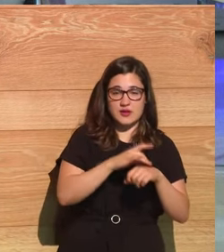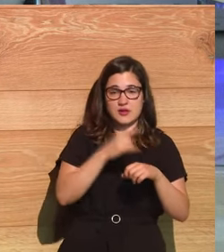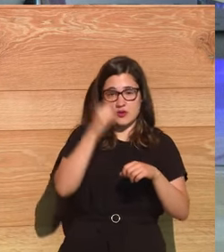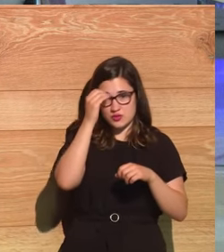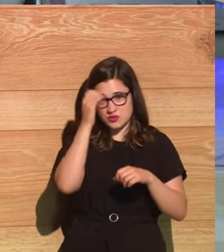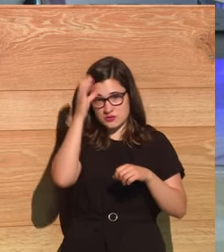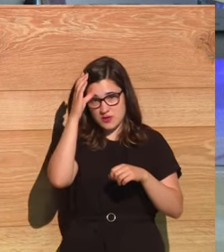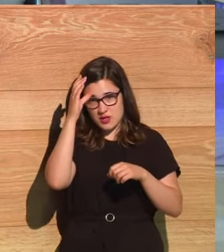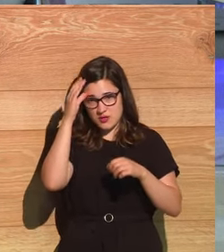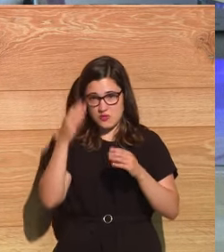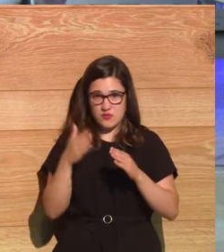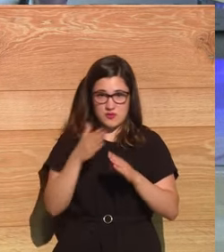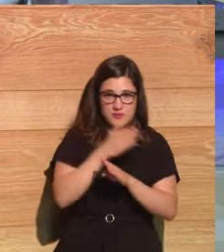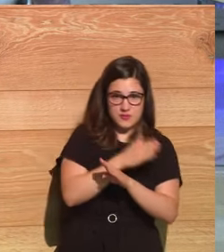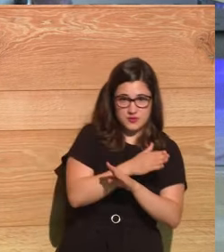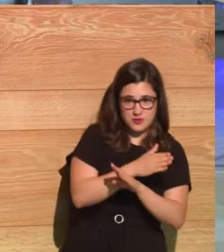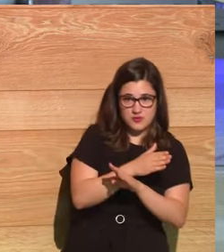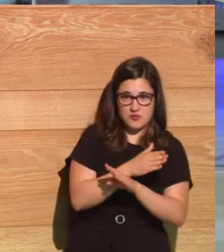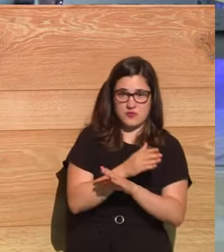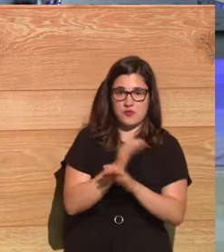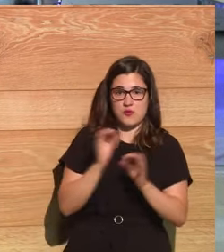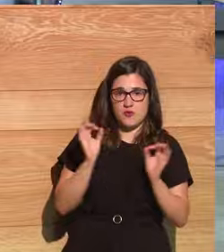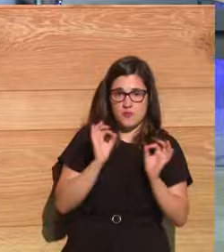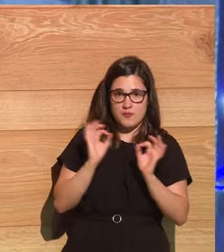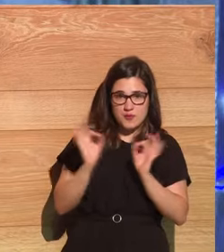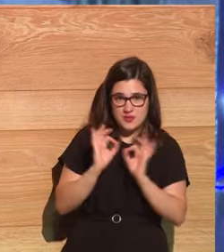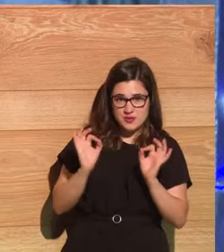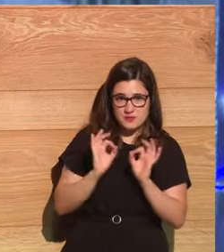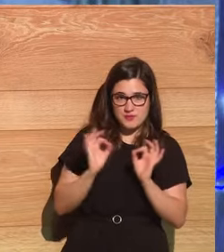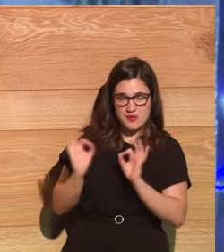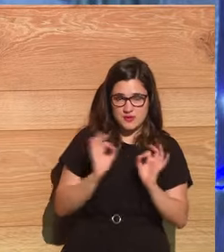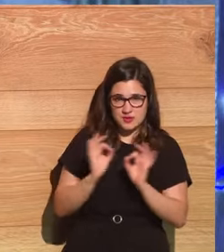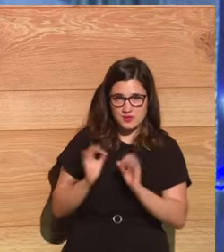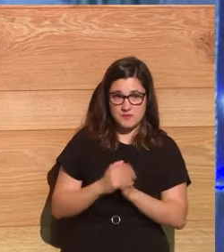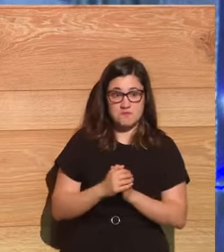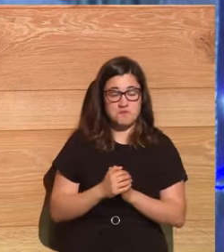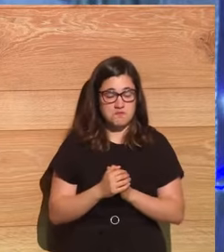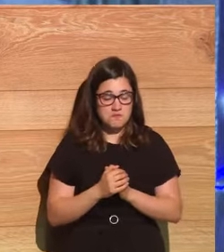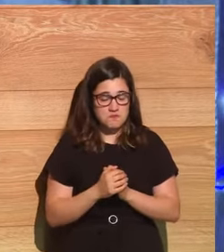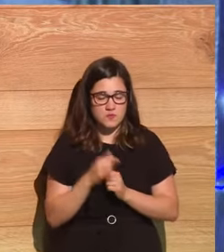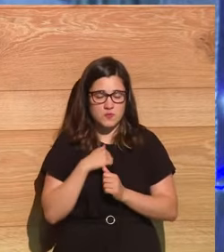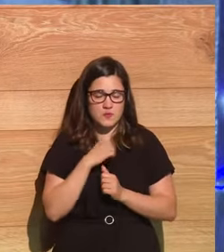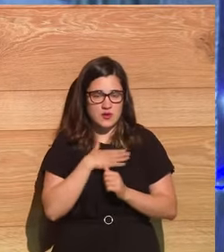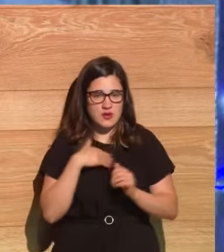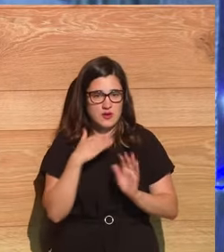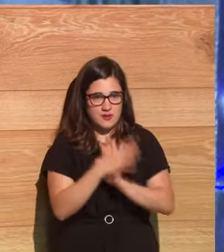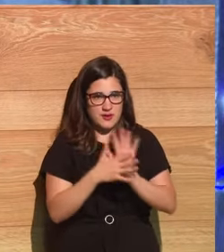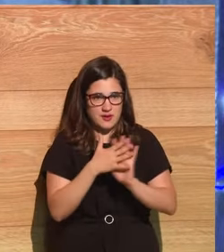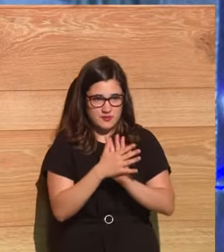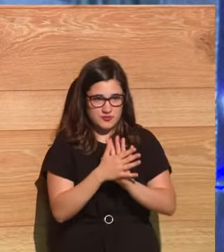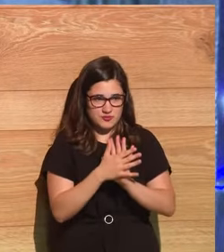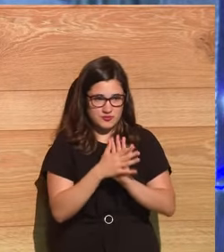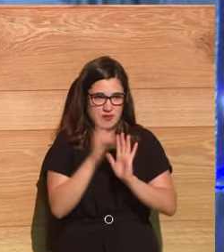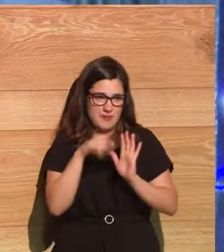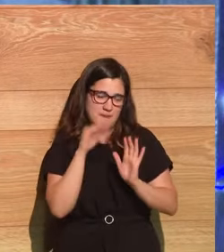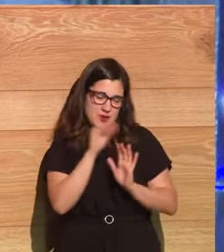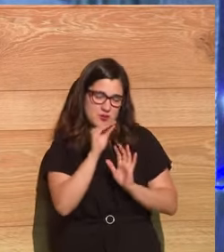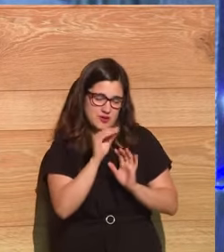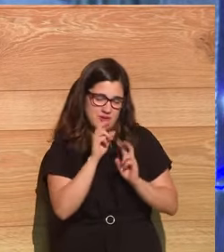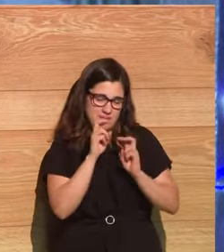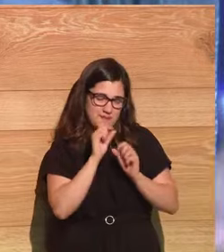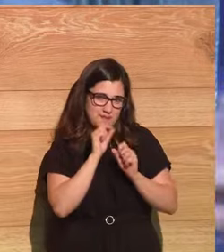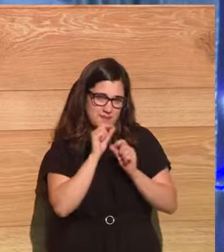o la prevención. Oye, ahora, la verdad que no pretendía que habláramos solo de una pregunta más sobre pandemia, porque ya